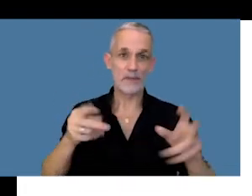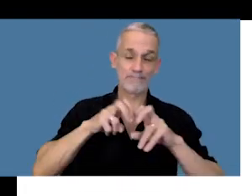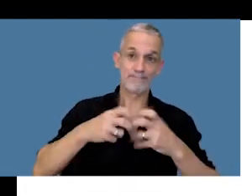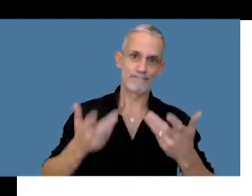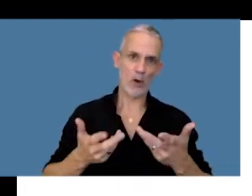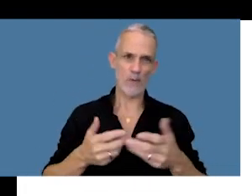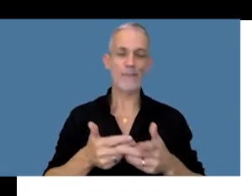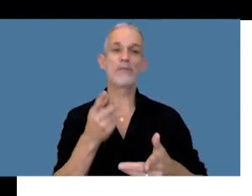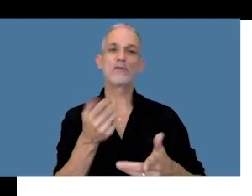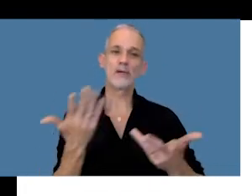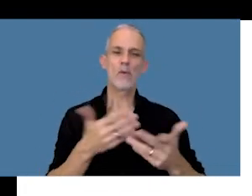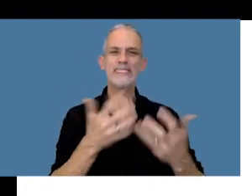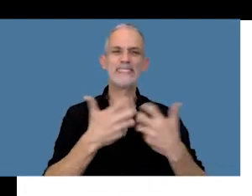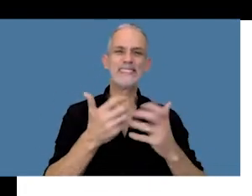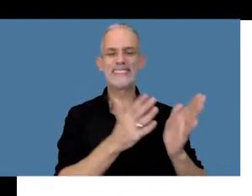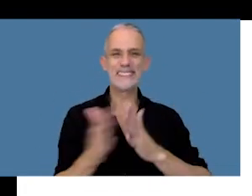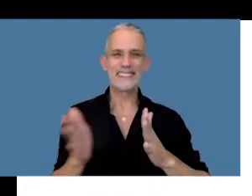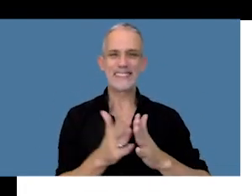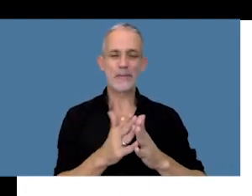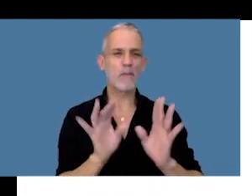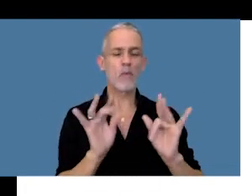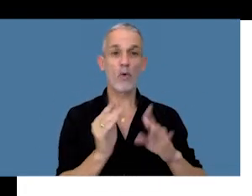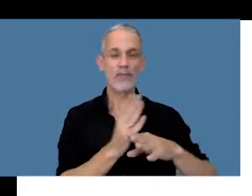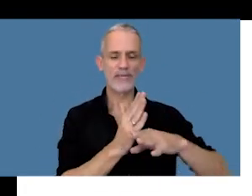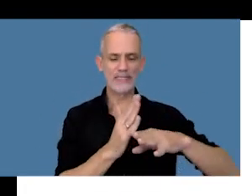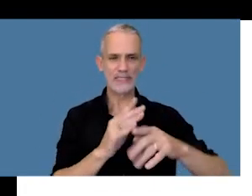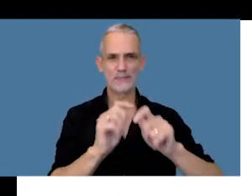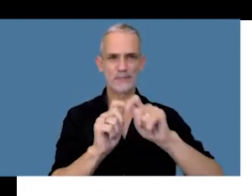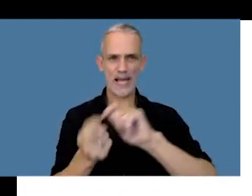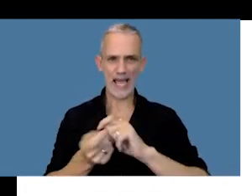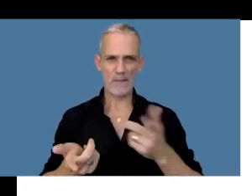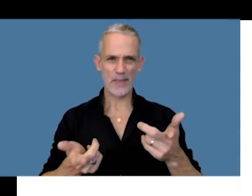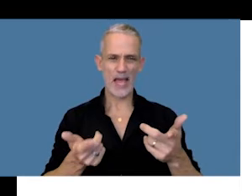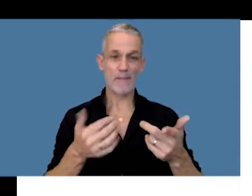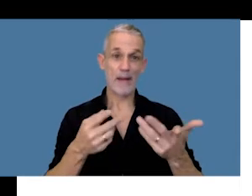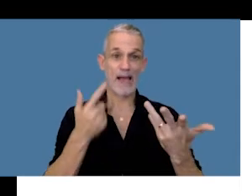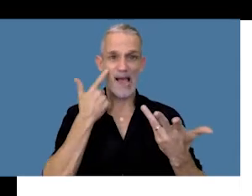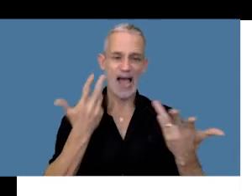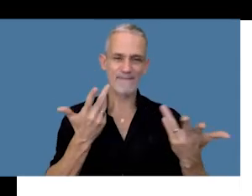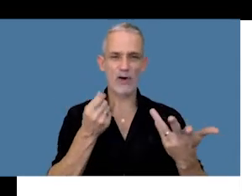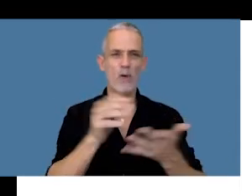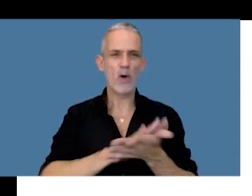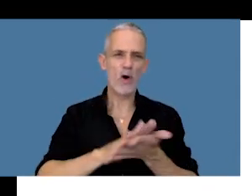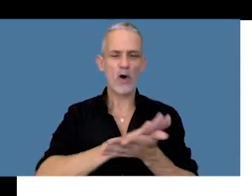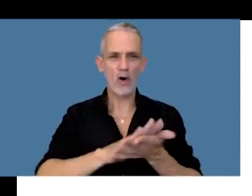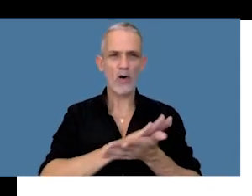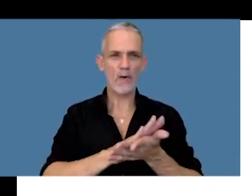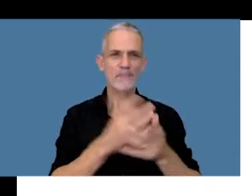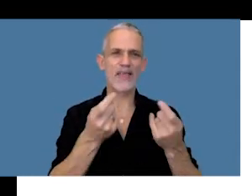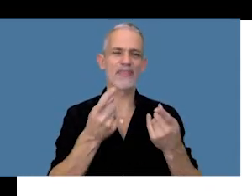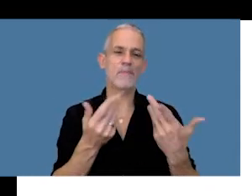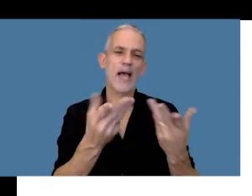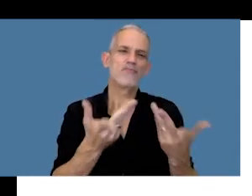con lo cual hubo un sistema bastante complejo para tratar de darle una mano